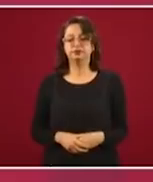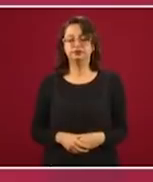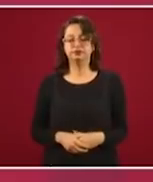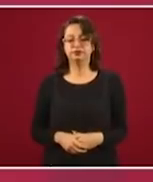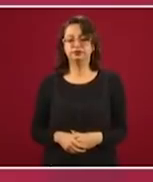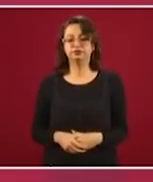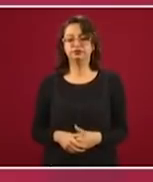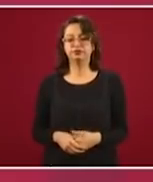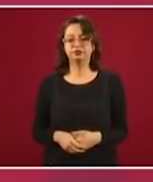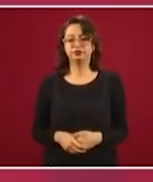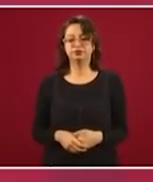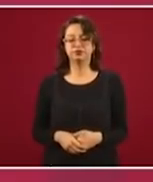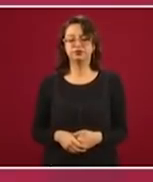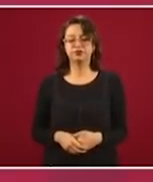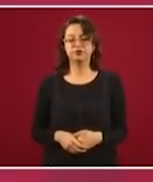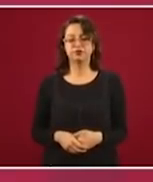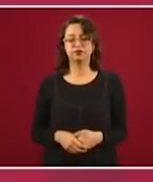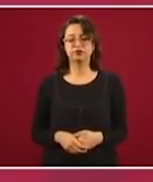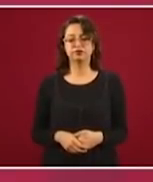Es un programa que se creó